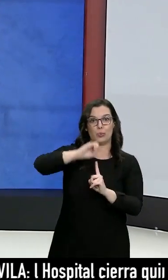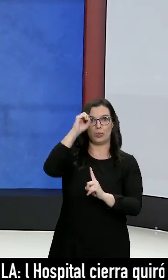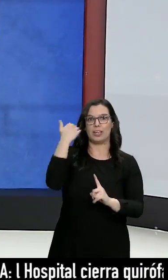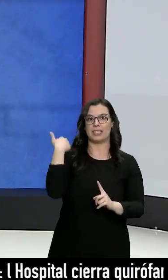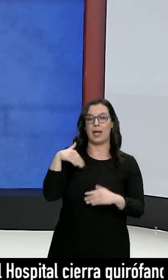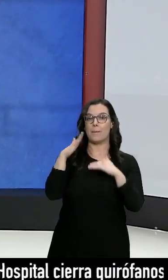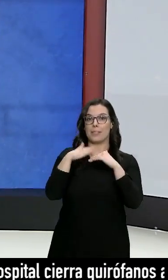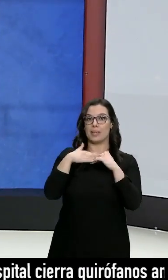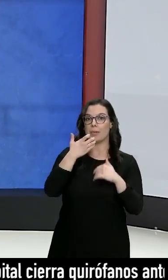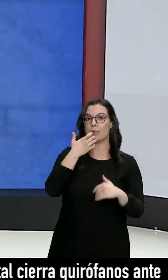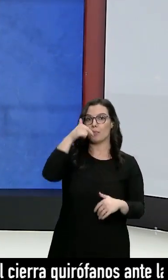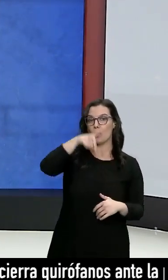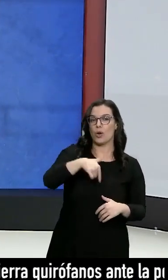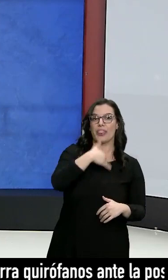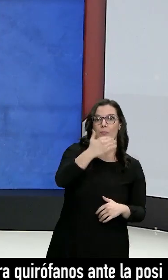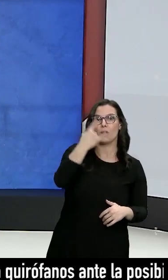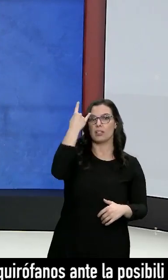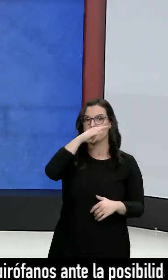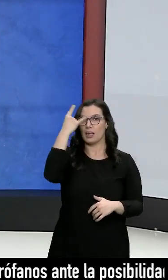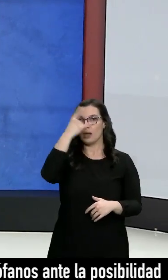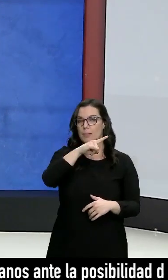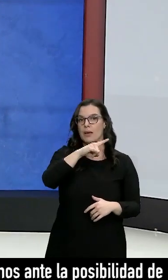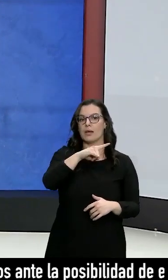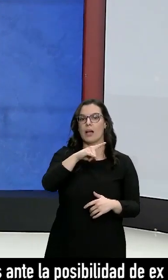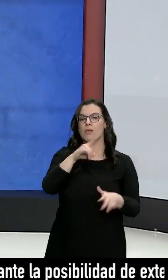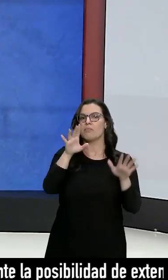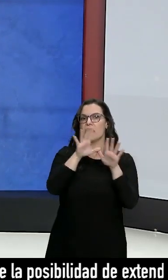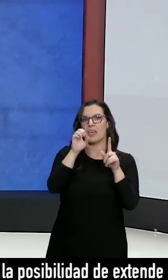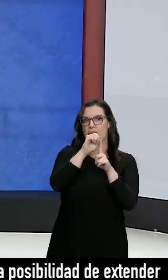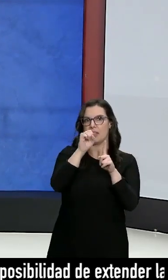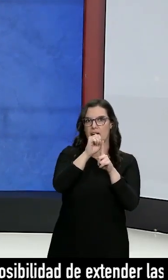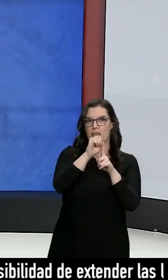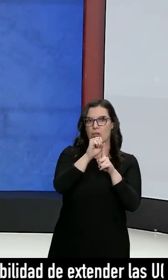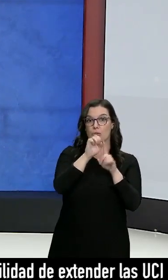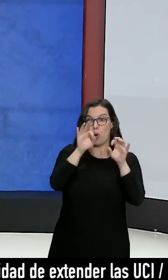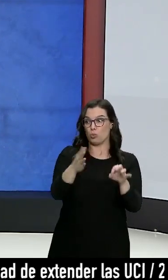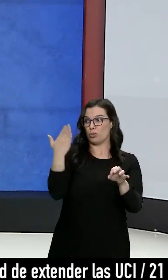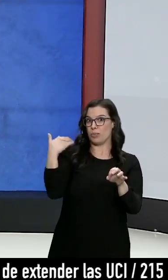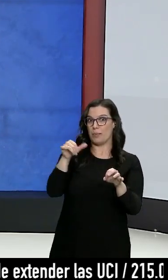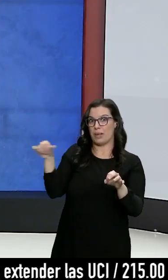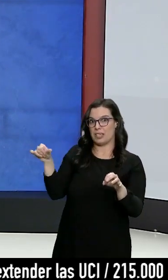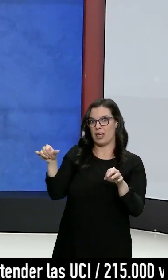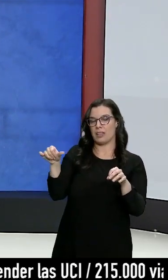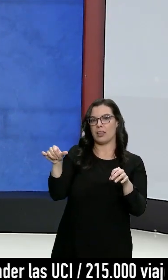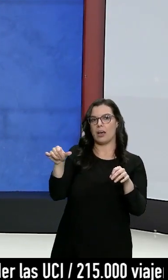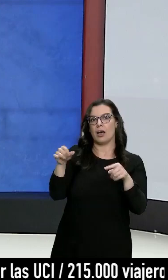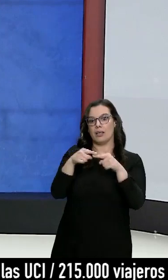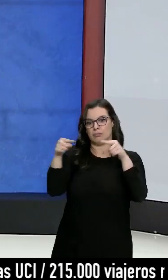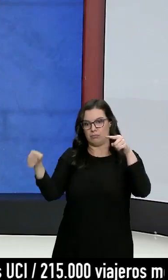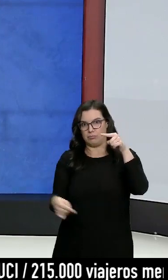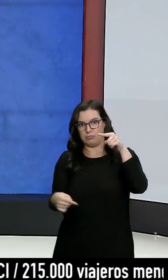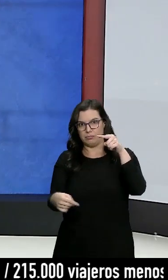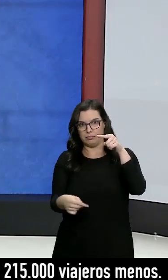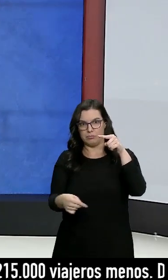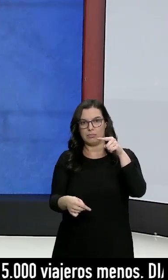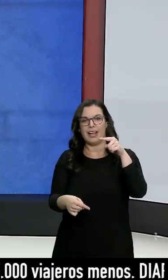Las mínimas hoy, por ejemplo, en Zamora y en Salamanca, no han bajado de los 10 grados positivos. Hace justo una semana bajábamos de los 10 grados,